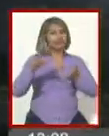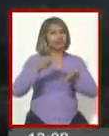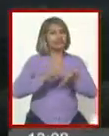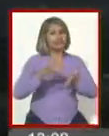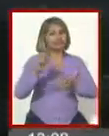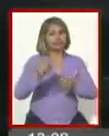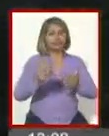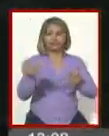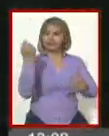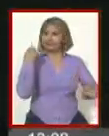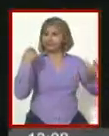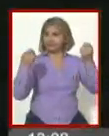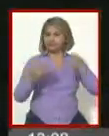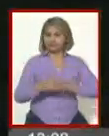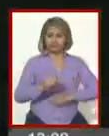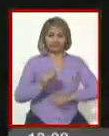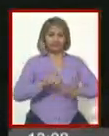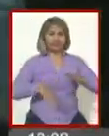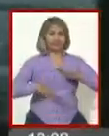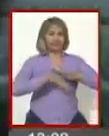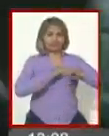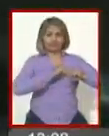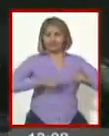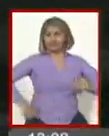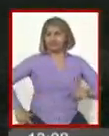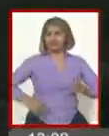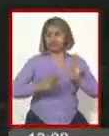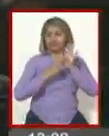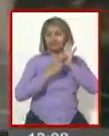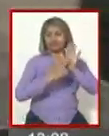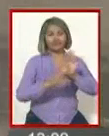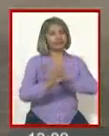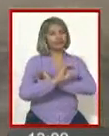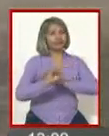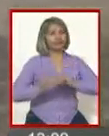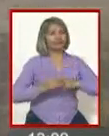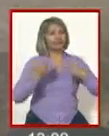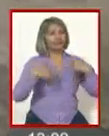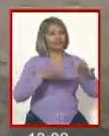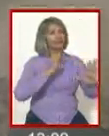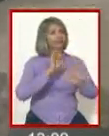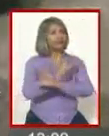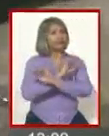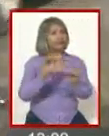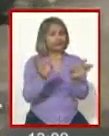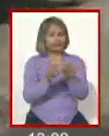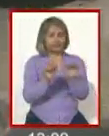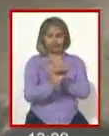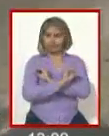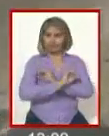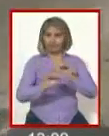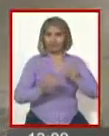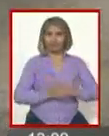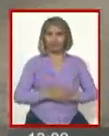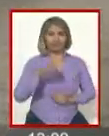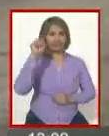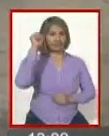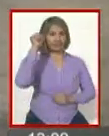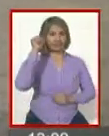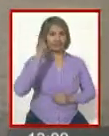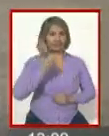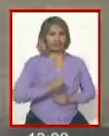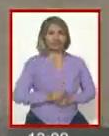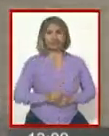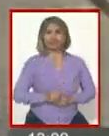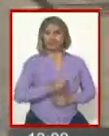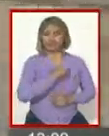impuestos, no nos hacen caso. La subalcaldesa no nos representa porque vamos a hablar allá, ni audiencia nos da, es sobrina del alcalde